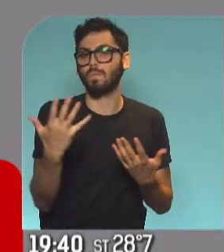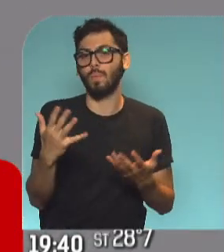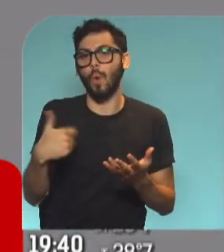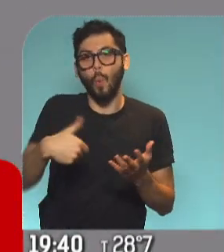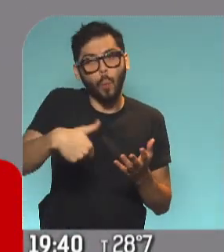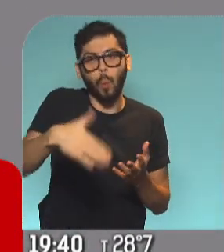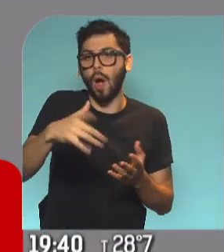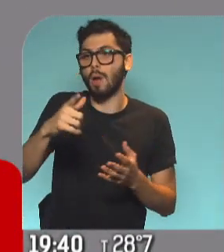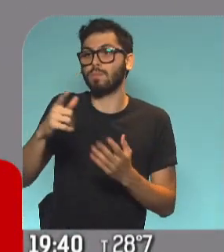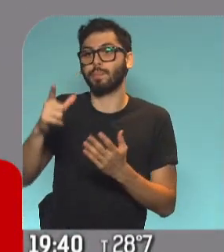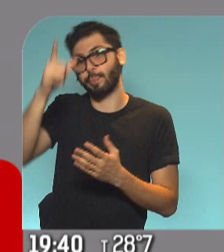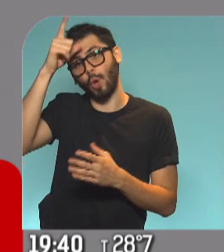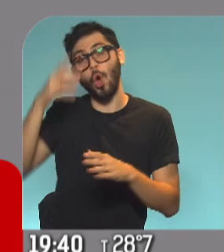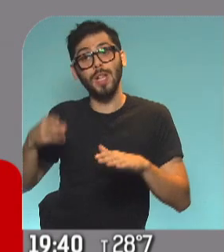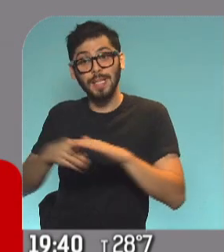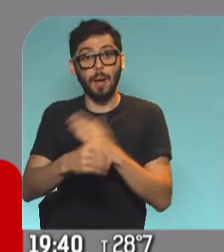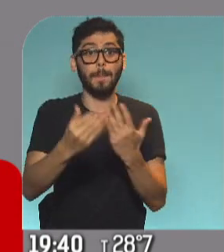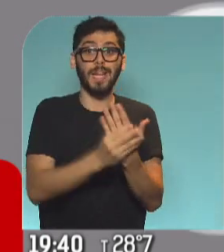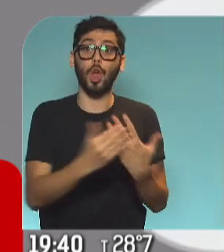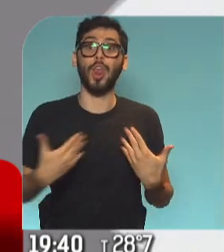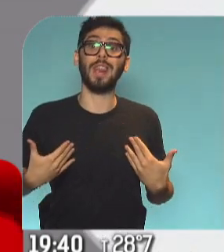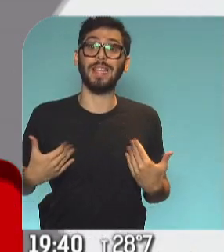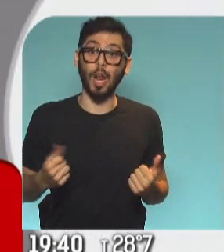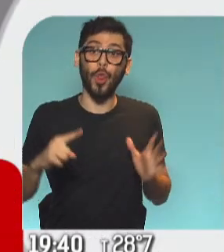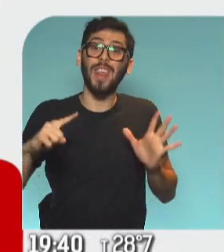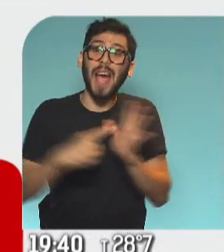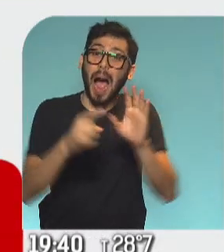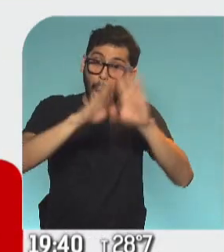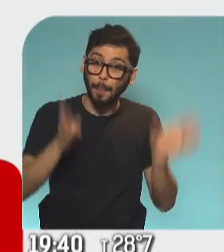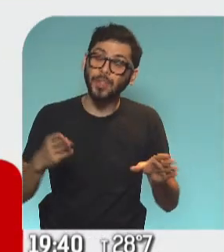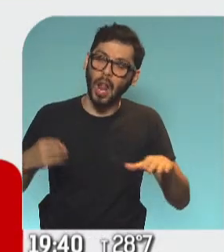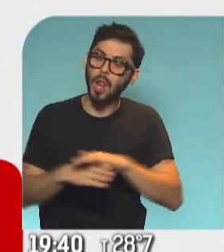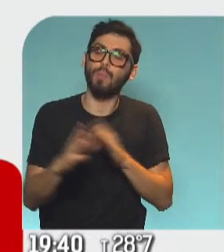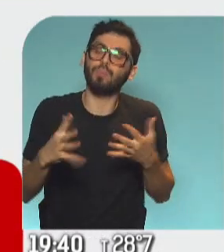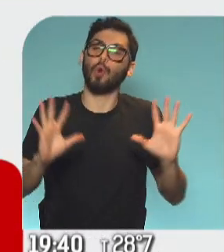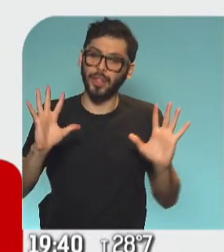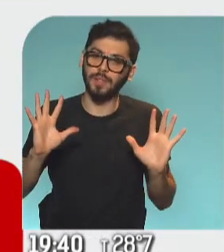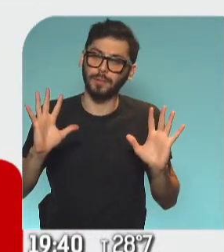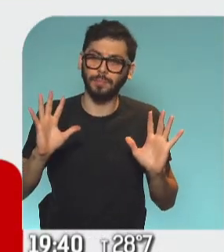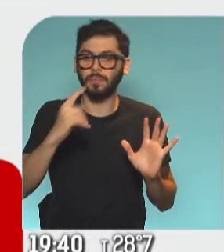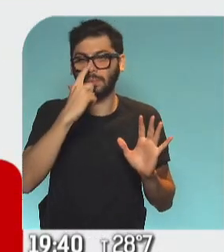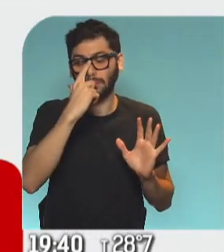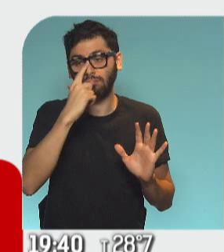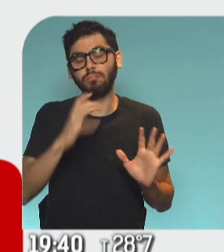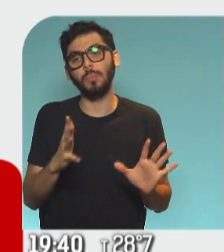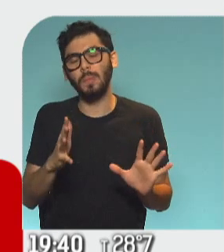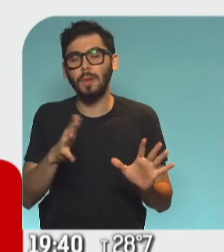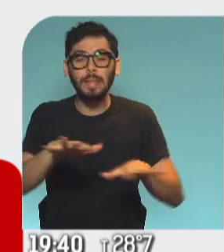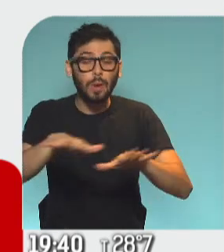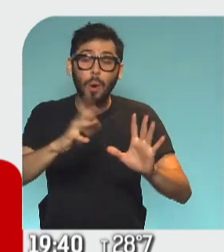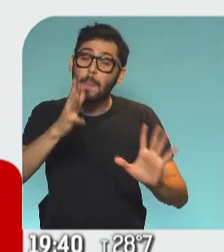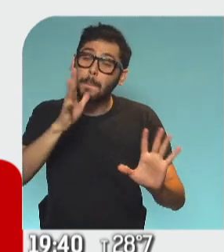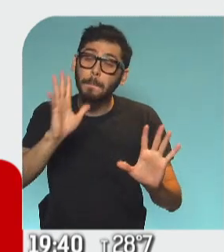el Ministerio de Salud de la Ciudad Autónoma de Buenos Aires. Sería un escenario bastante similar a lo que se